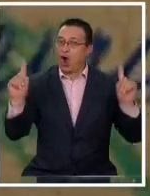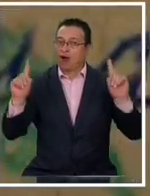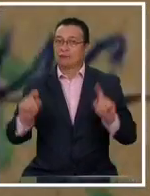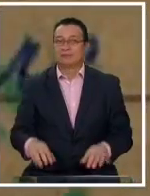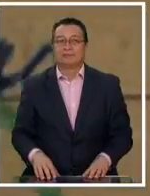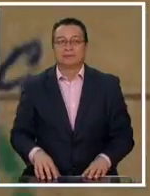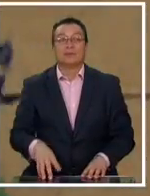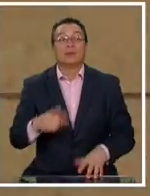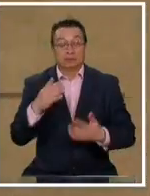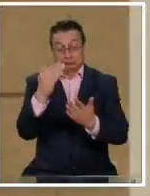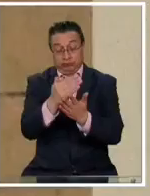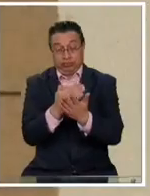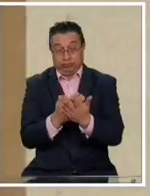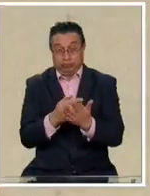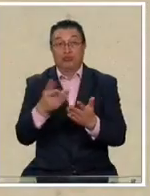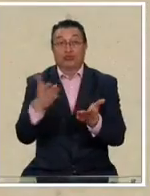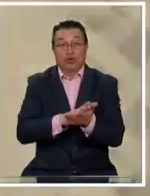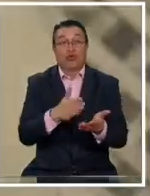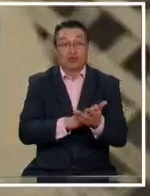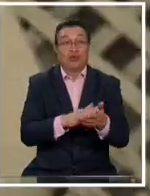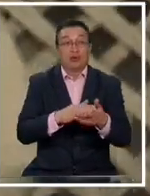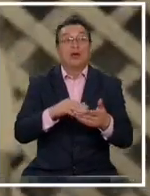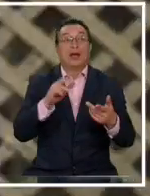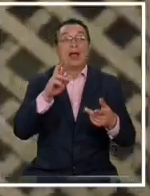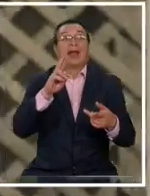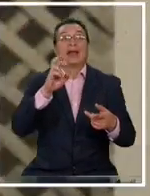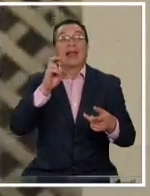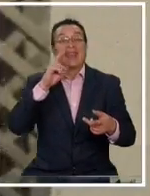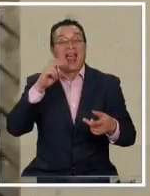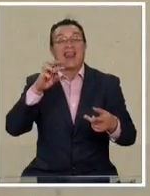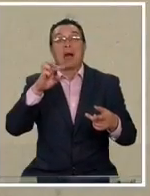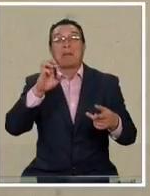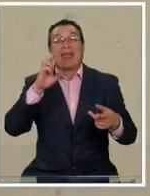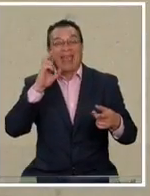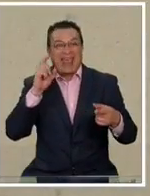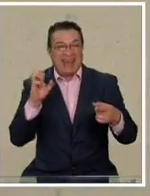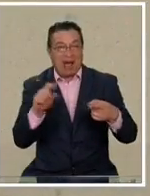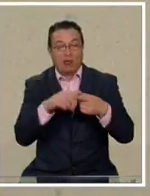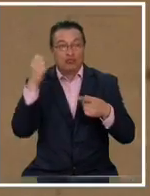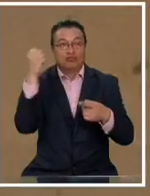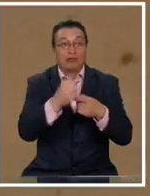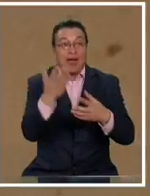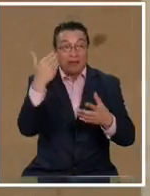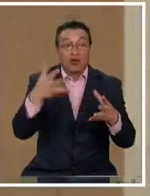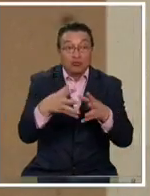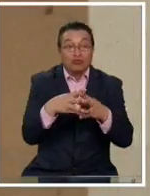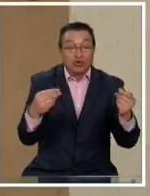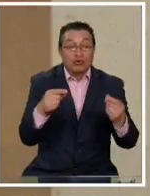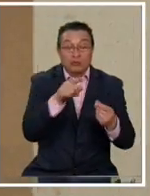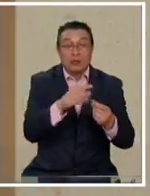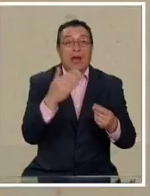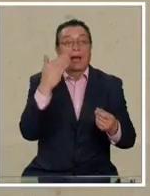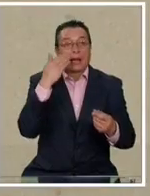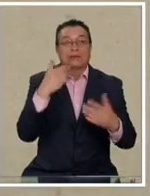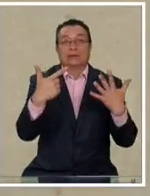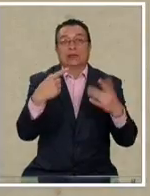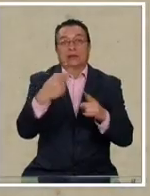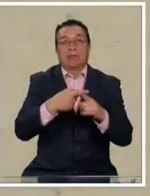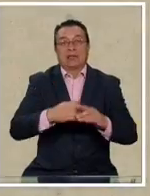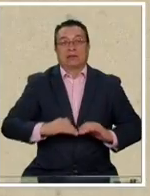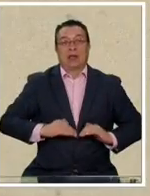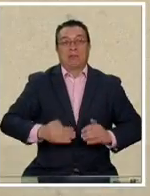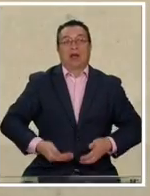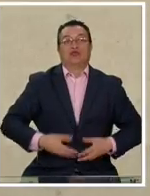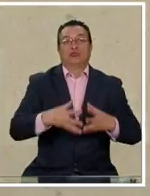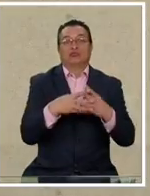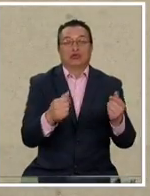presuntas víctimas del expediente de Rivas se encuentran Reinalda del Carmen Pereira Plaza, quien al momento de su desaparición tenía casi 7 meses de